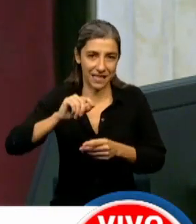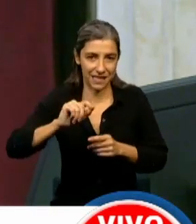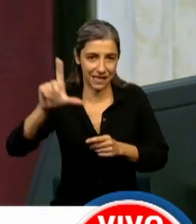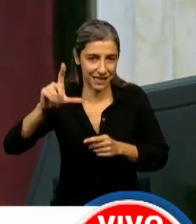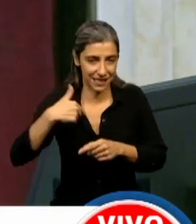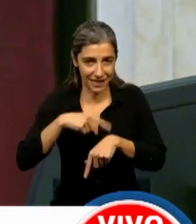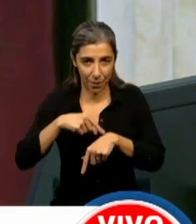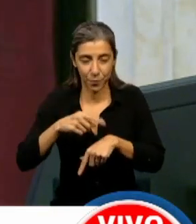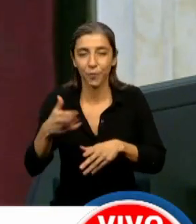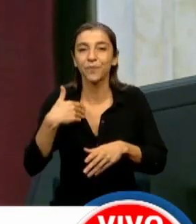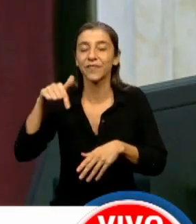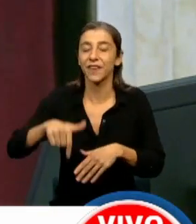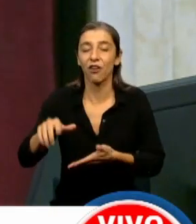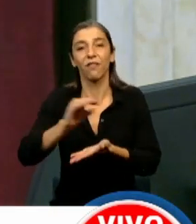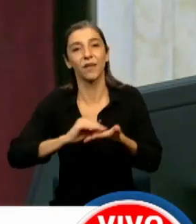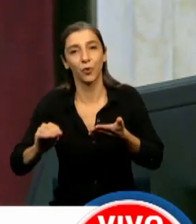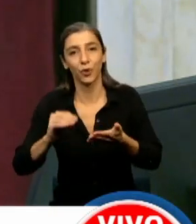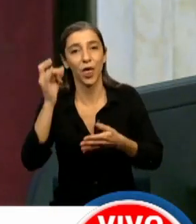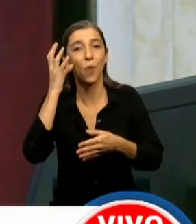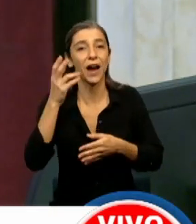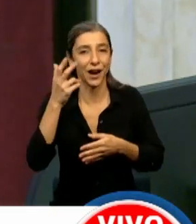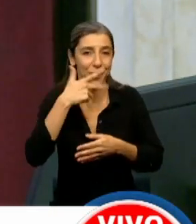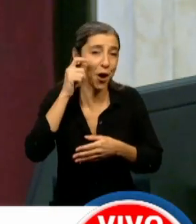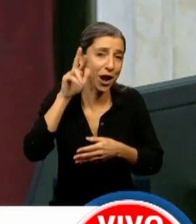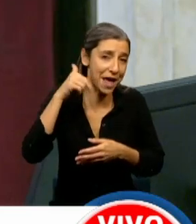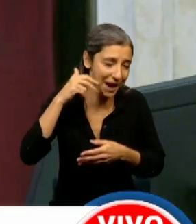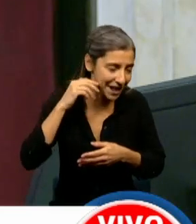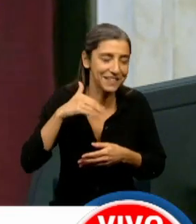Perdón, Itaí. ¿Qué tal, presidente? Hernán.